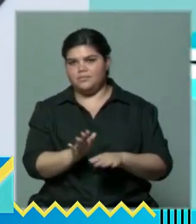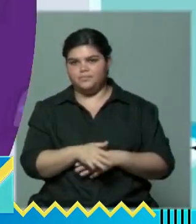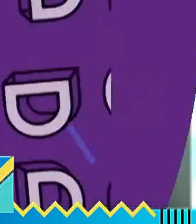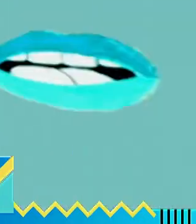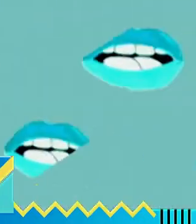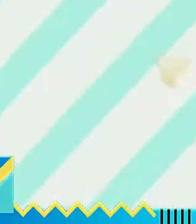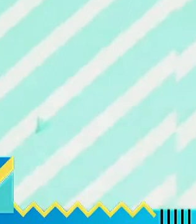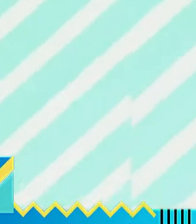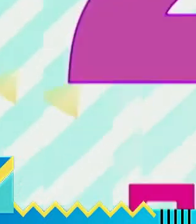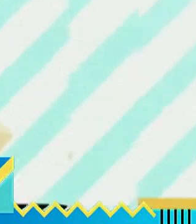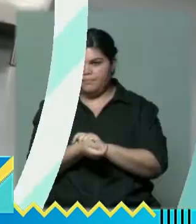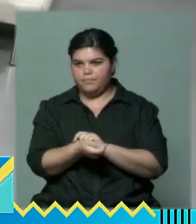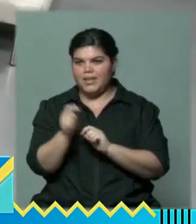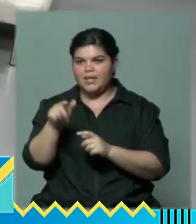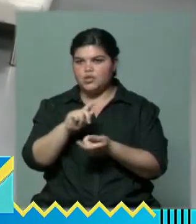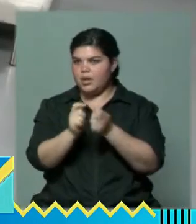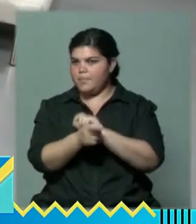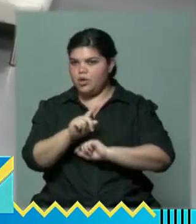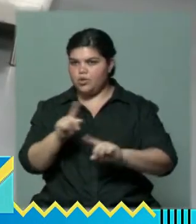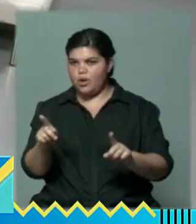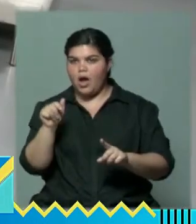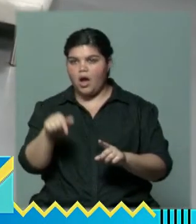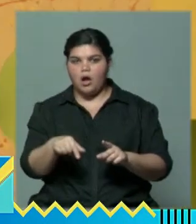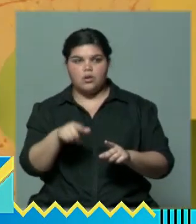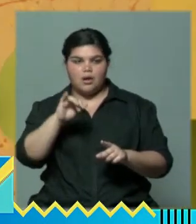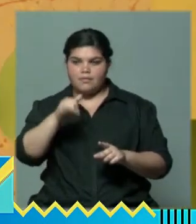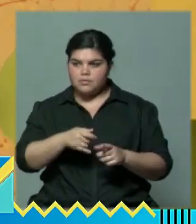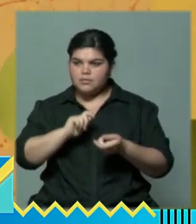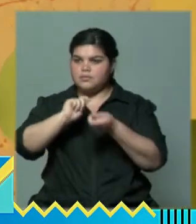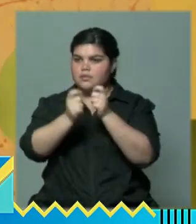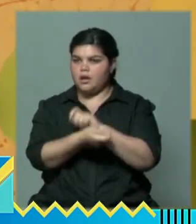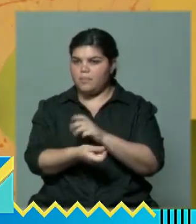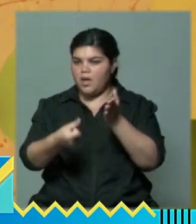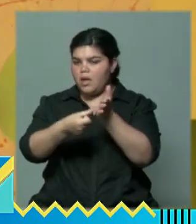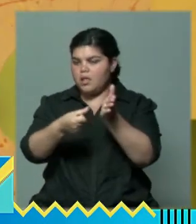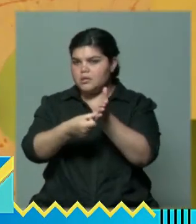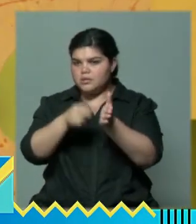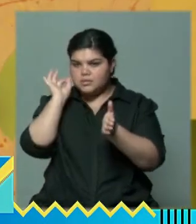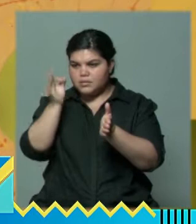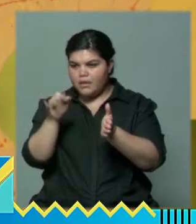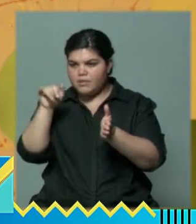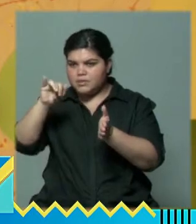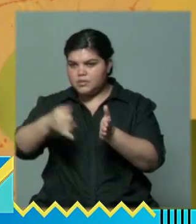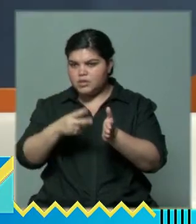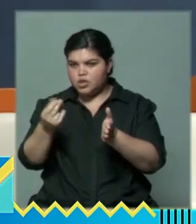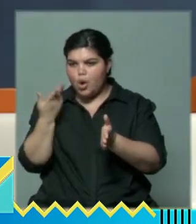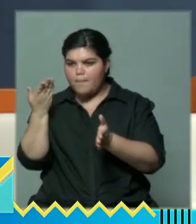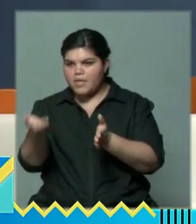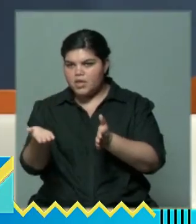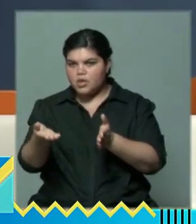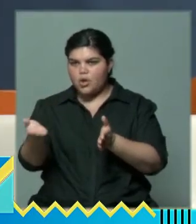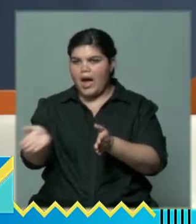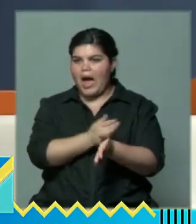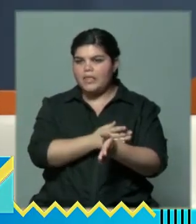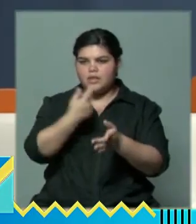cambiado, pues se lo ha dado toda la policía de lectores de huella dactilar, entonces Los la persona arrestos masivos, inmediatamente se ve si está en la los orden del arrestos día, si masivos tiene por un pedido, averiguación si tiene siguen antecedentes, todo se